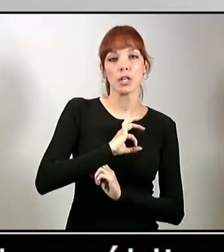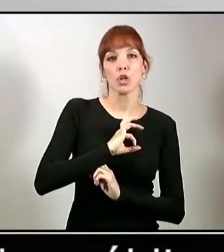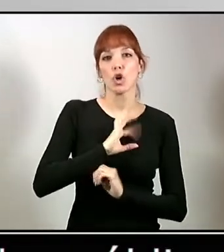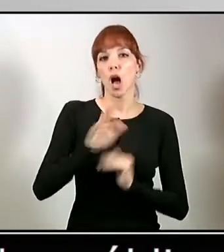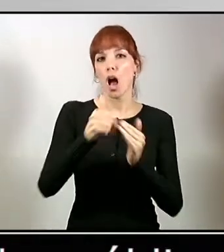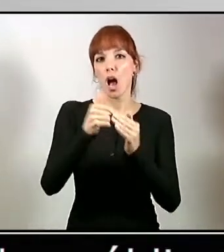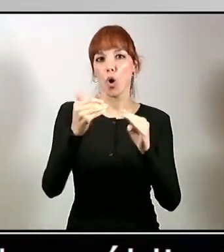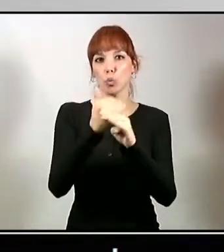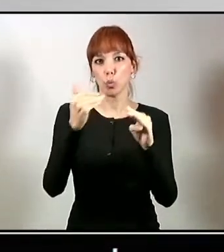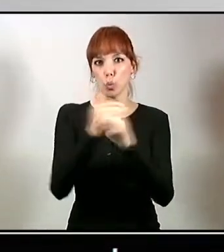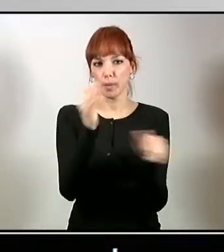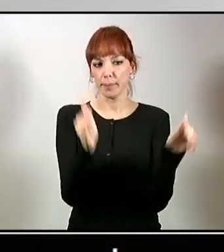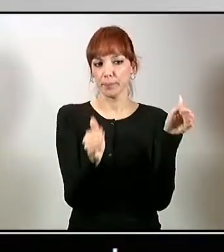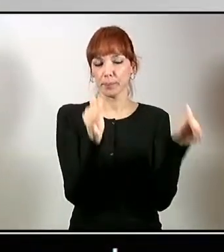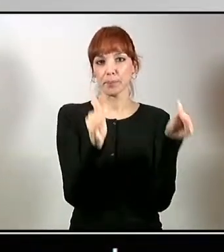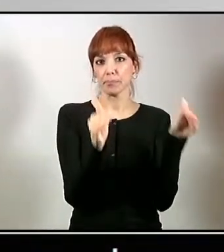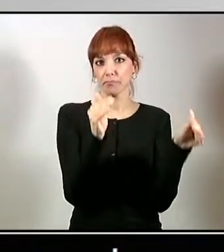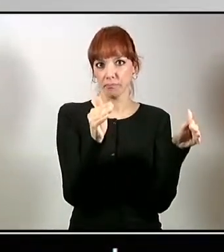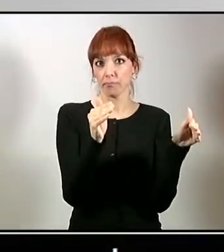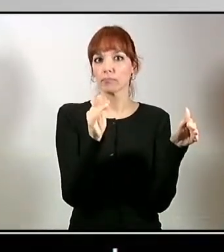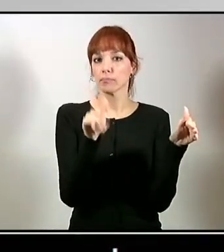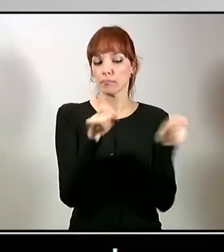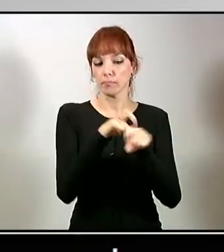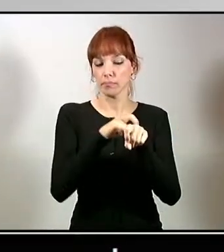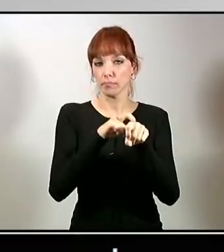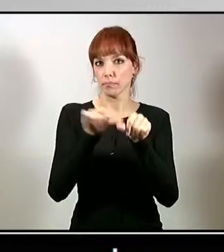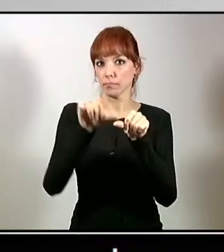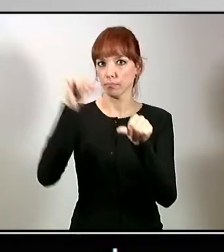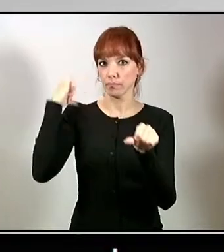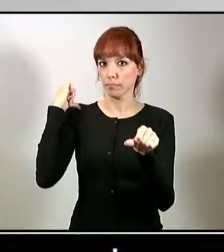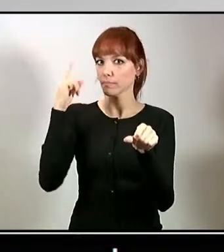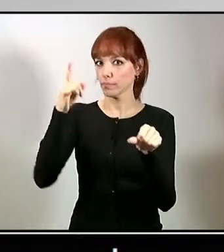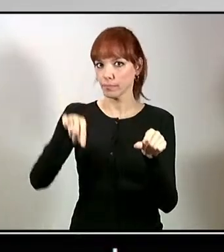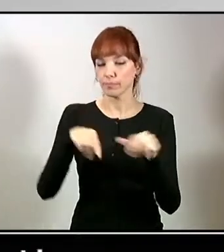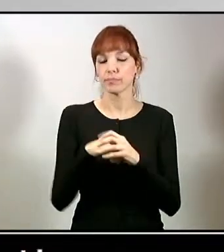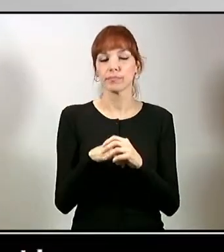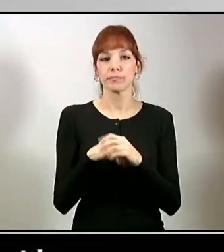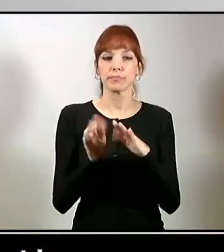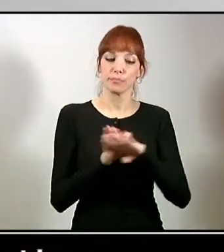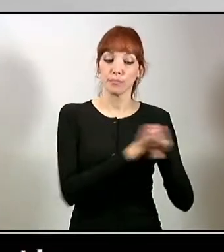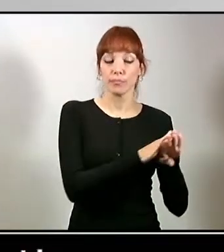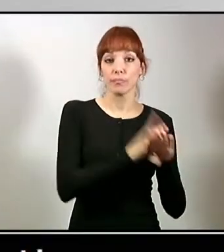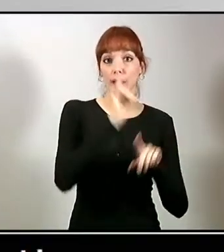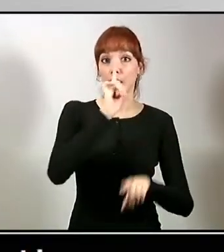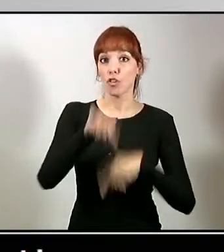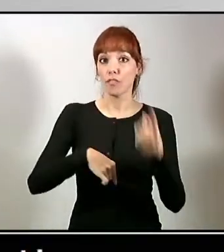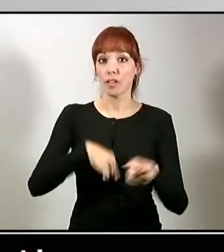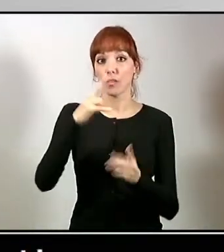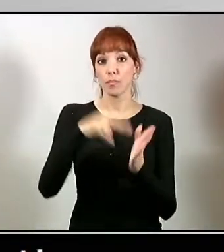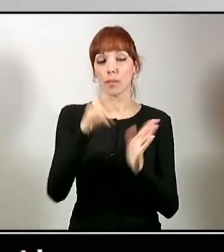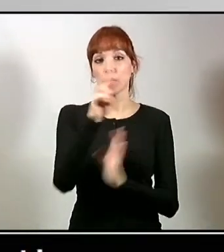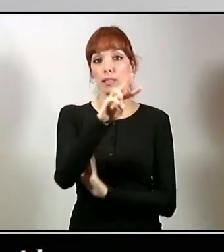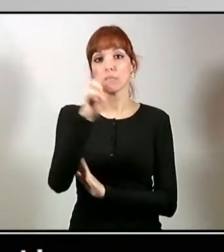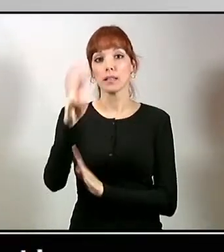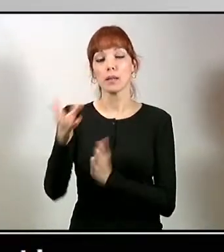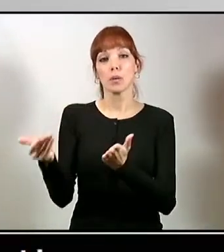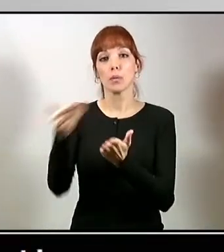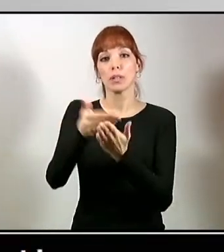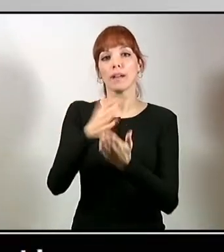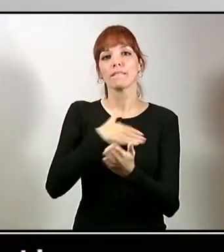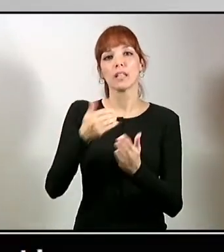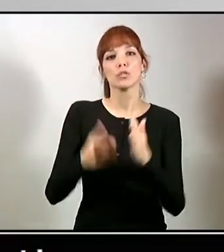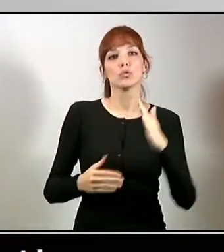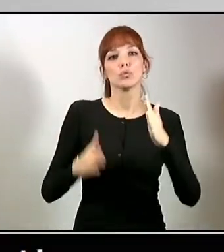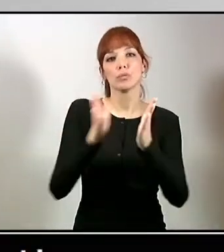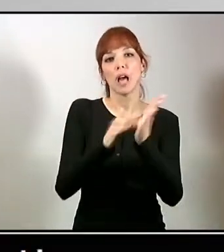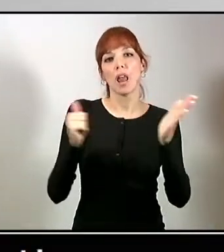a octubre, por tanto con carácter retroactivo. En cuanto al ejercicio 2023, la propuesta es la subida salarial máxima, que será